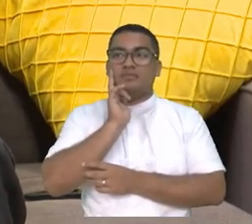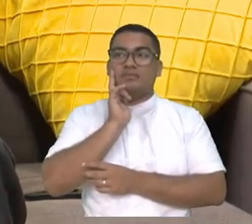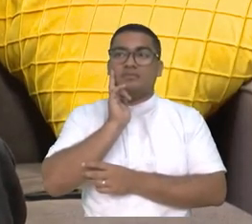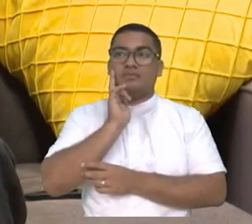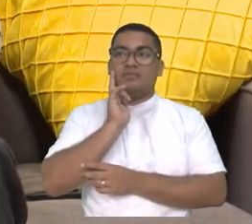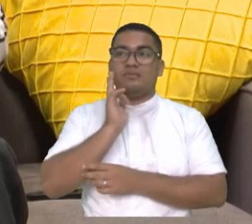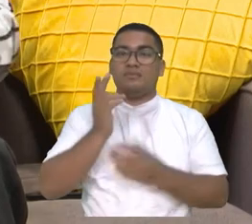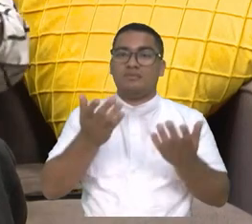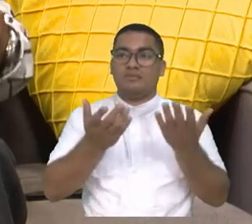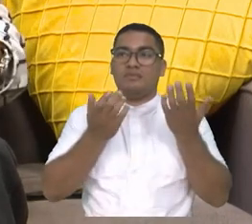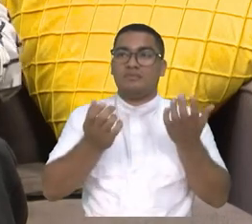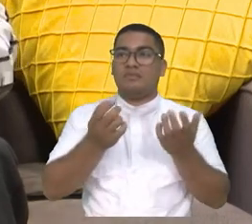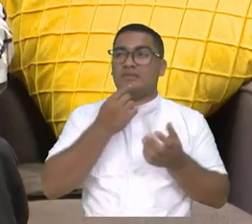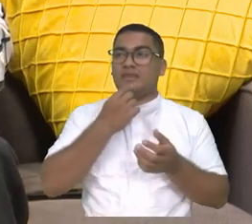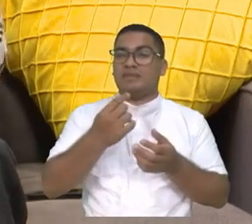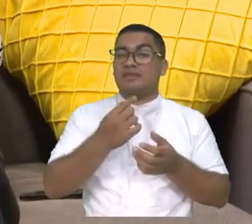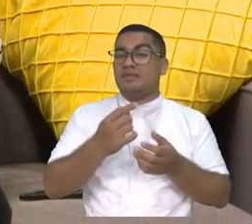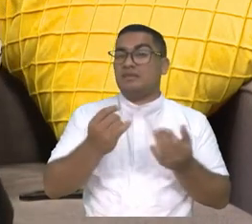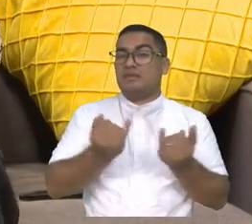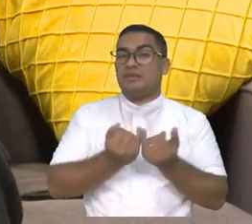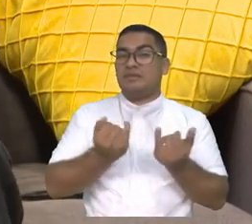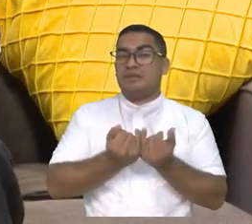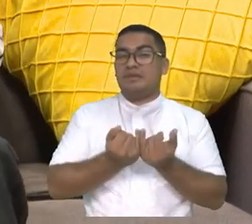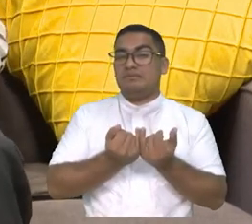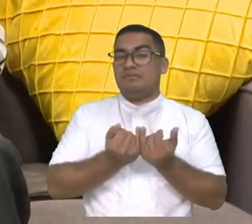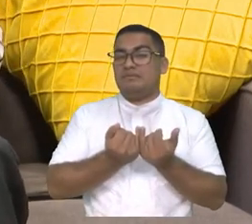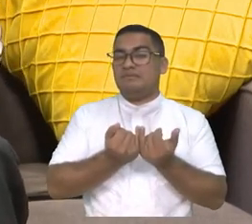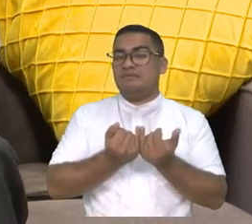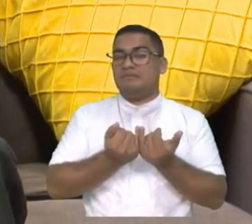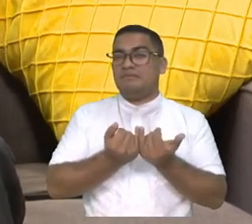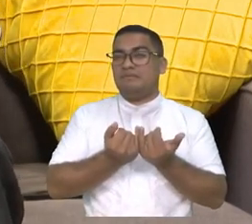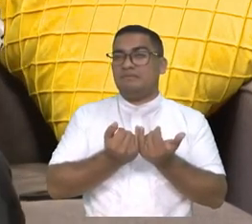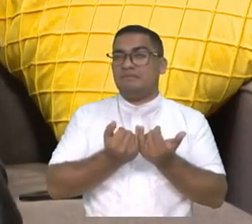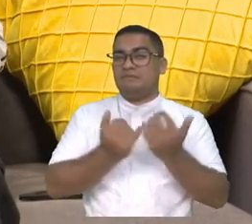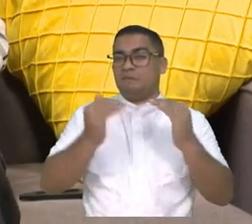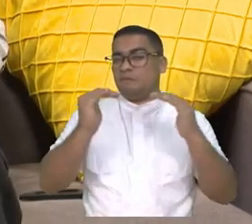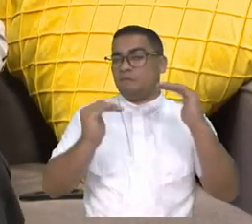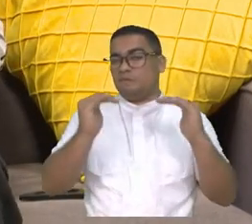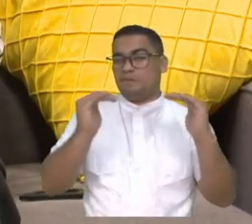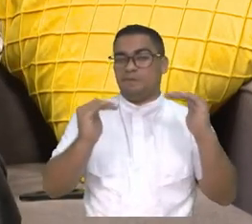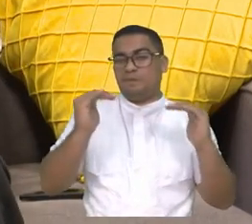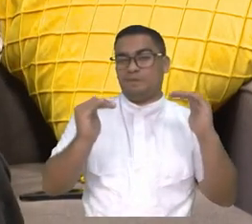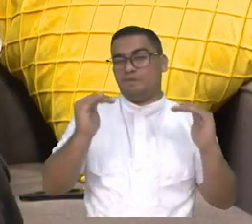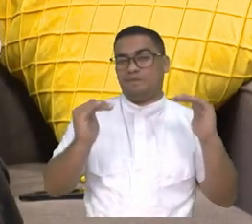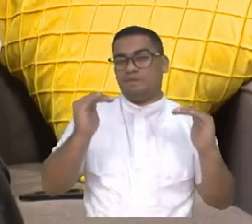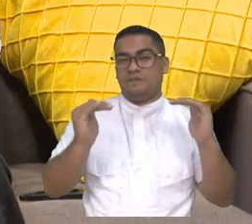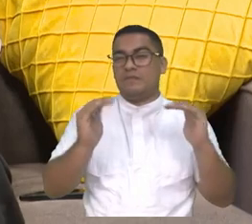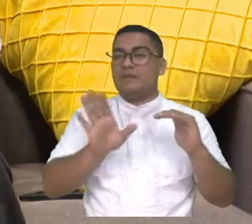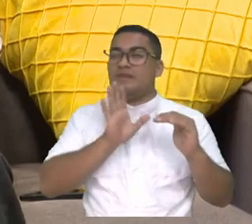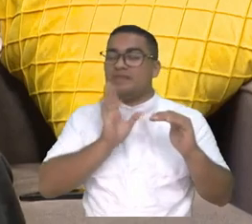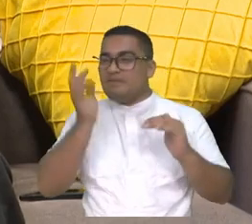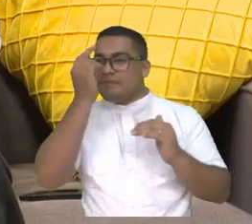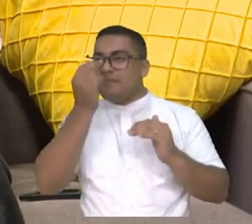y quiero decirlo en su más equilibrado